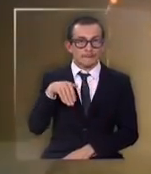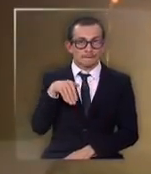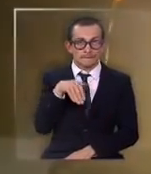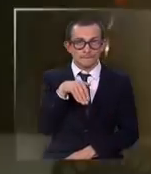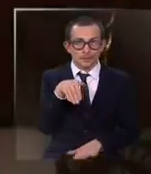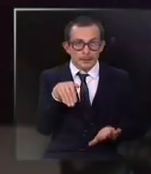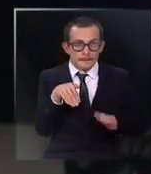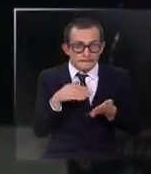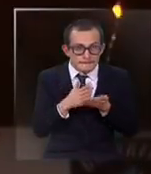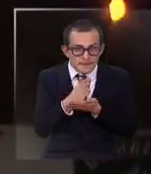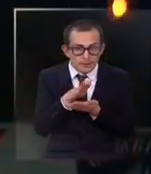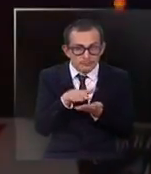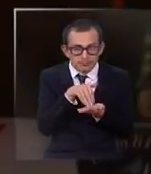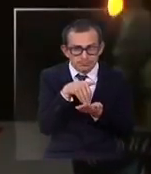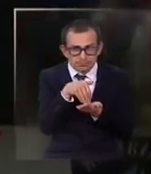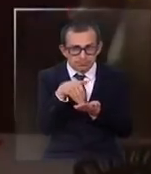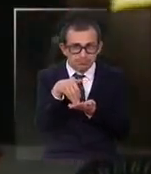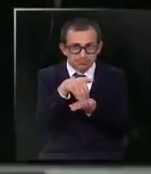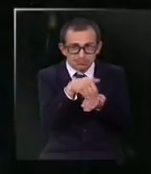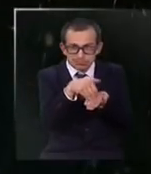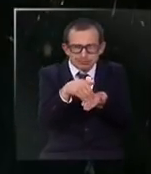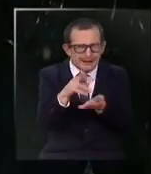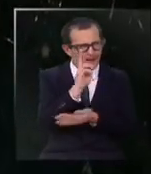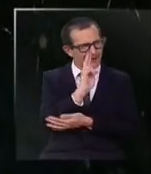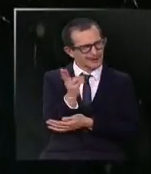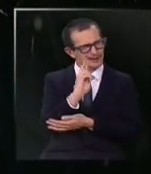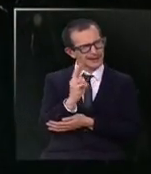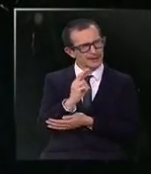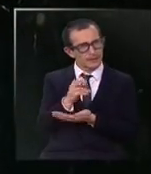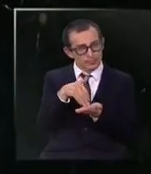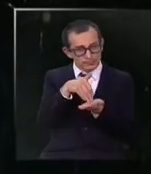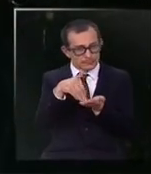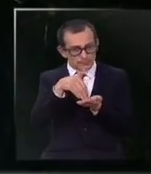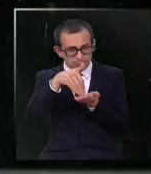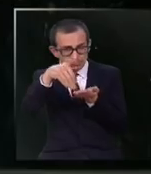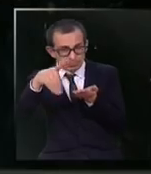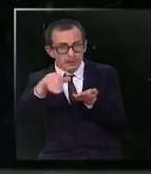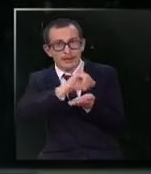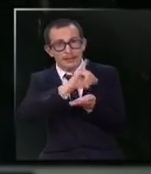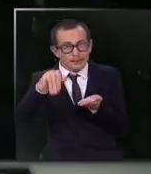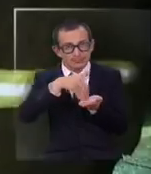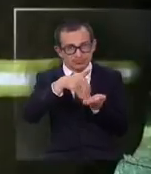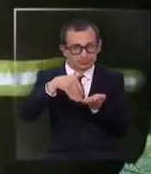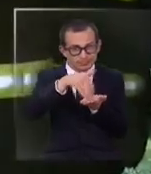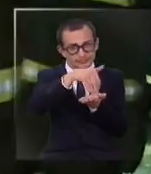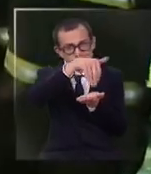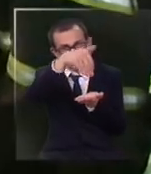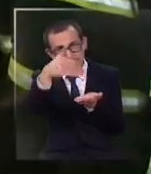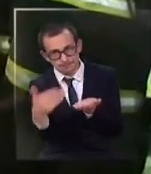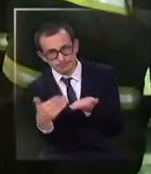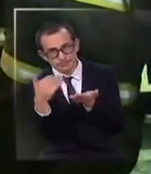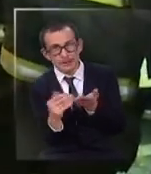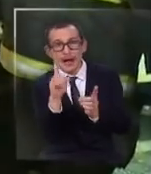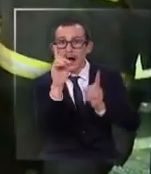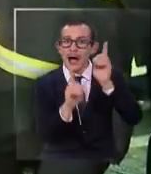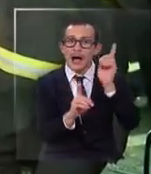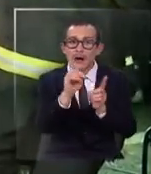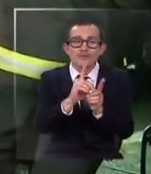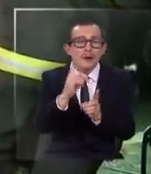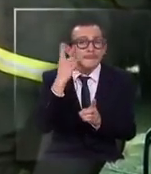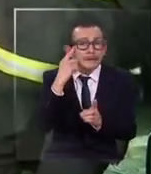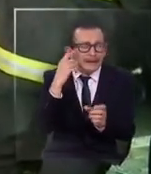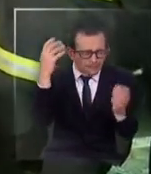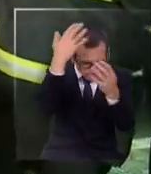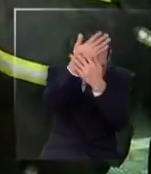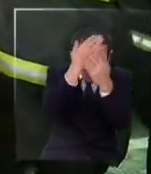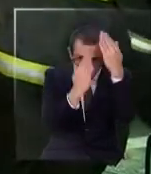empezó a deslizar de manera anómala por encima de la ruta hasta que finalmente se vuelca. Algunos de ellos nada más que atinaron a